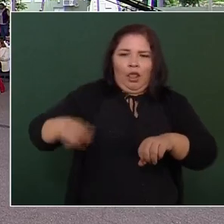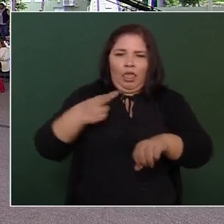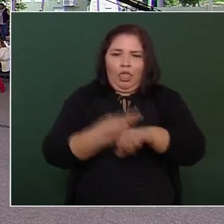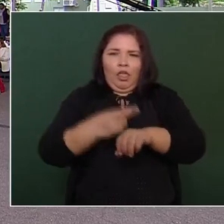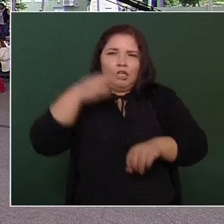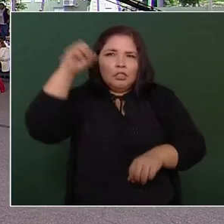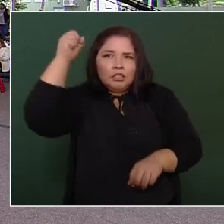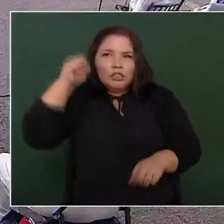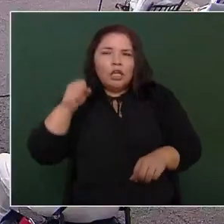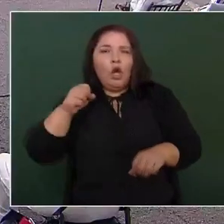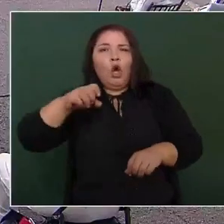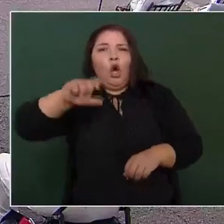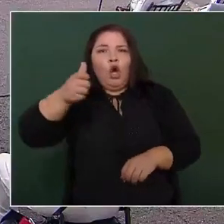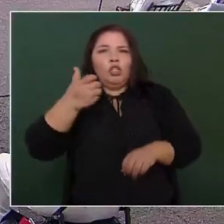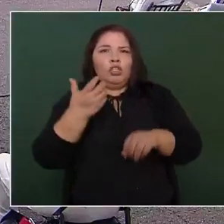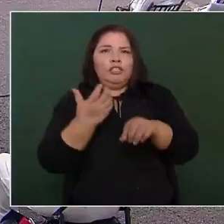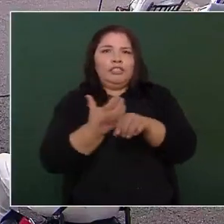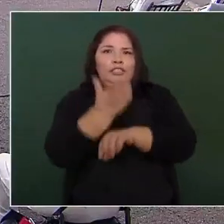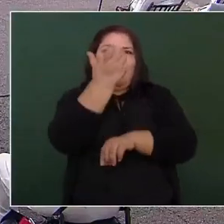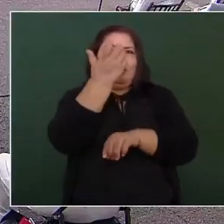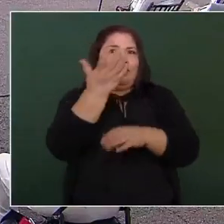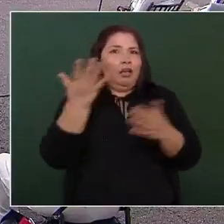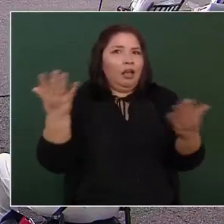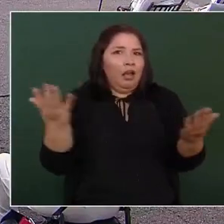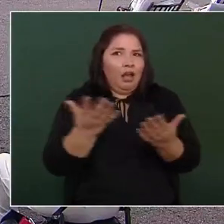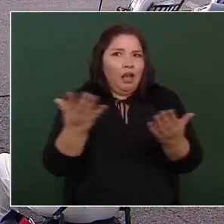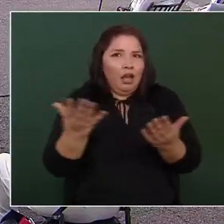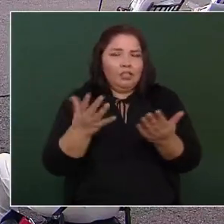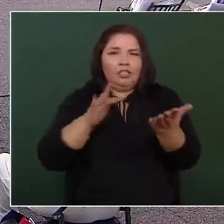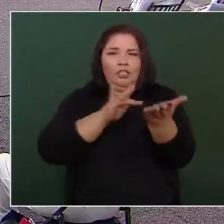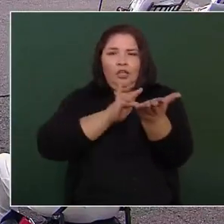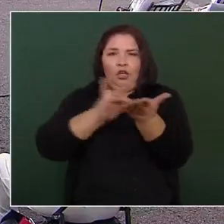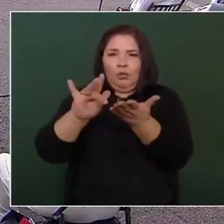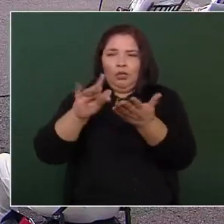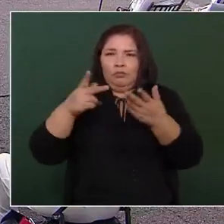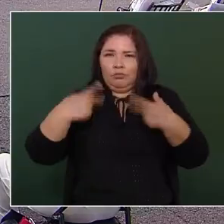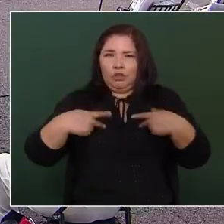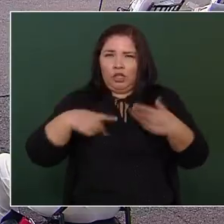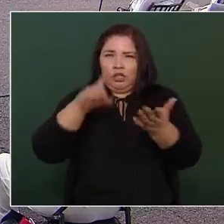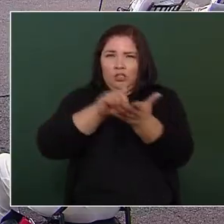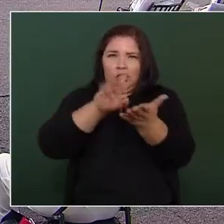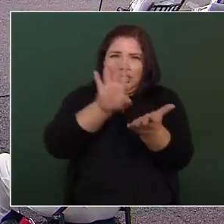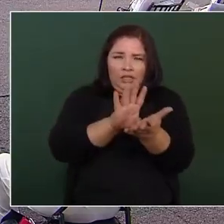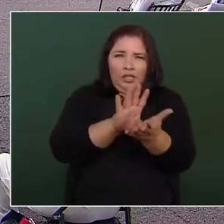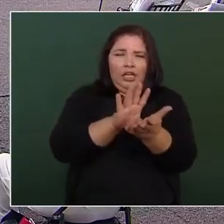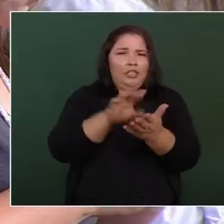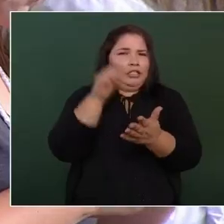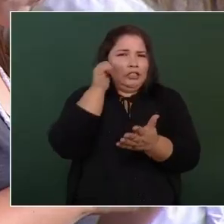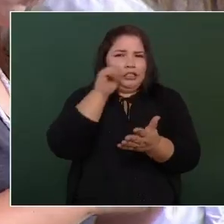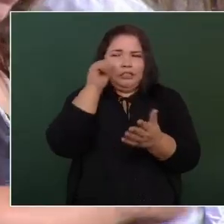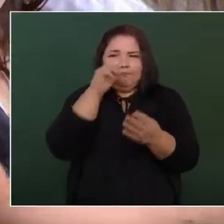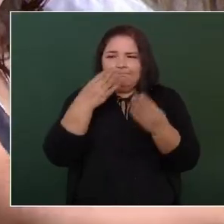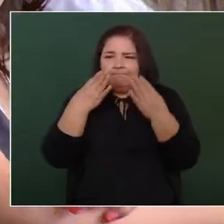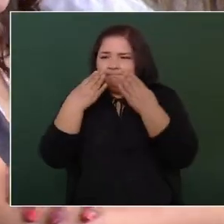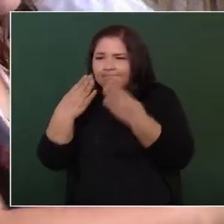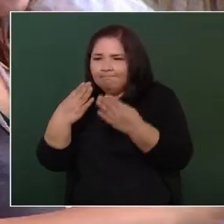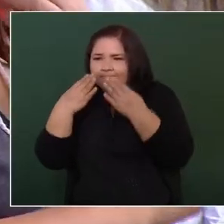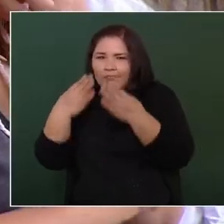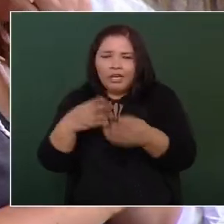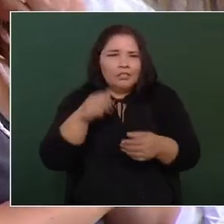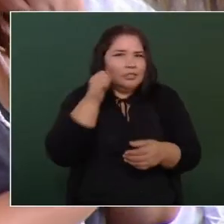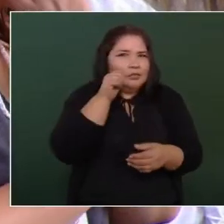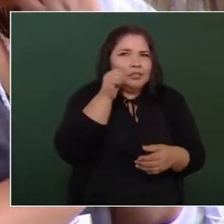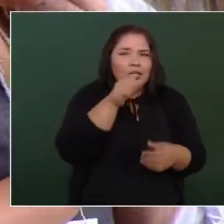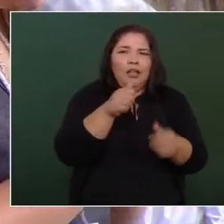que otros estados no han hecho, la verdad, como es el apoyo a discapacitados. Discapacitados siempre está al pendiente de todo lo que son las